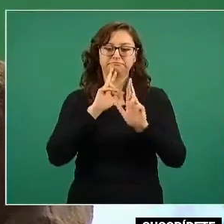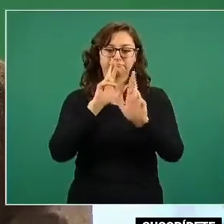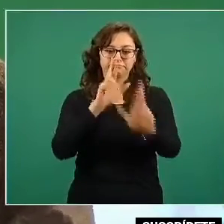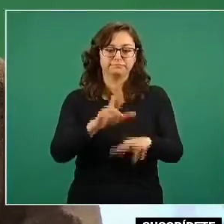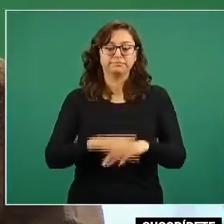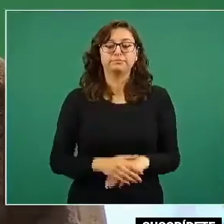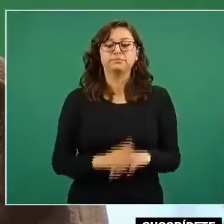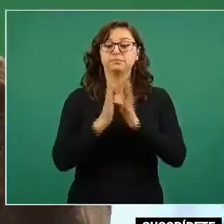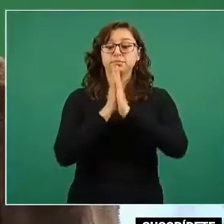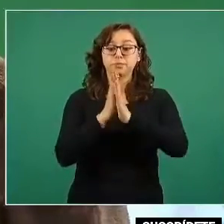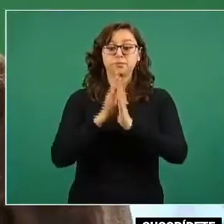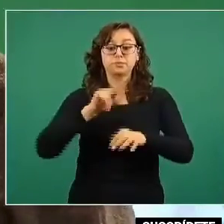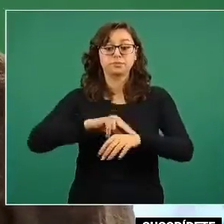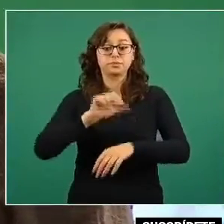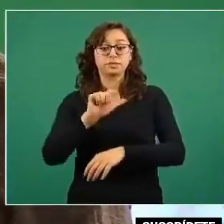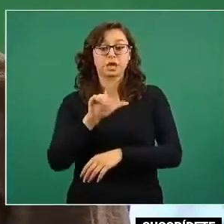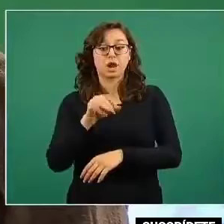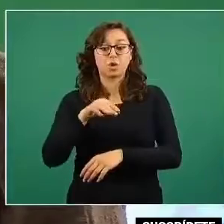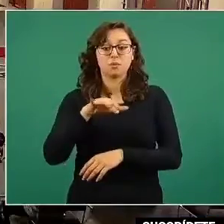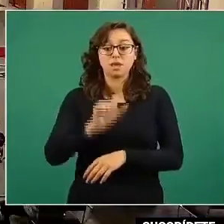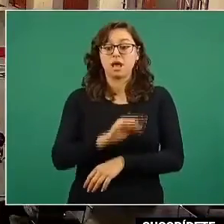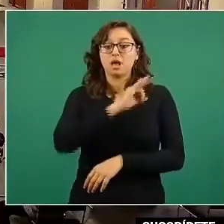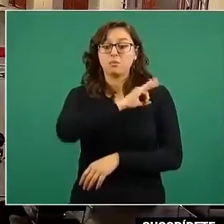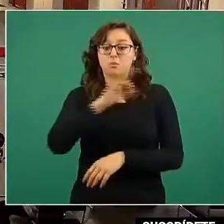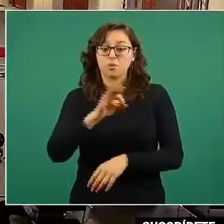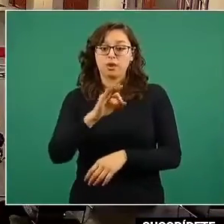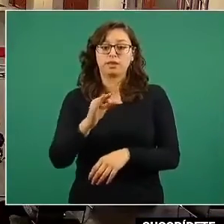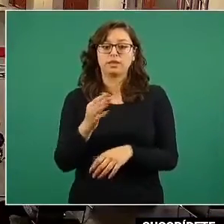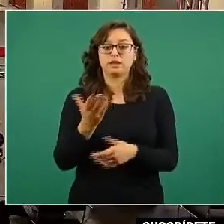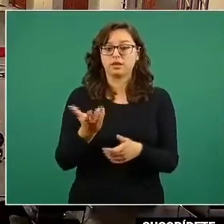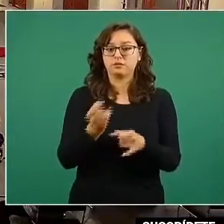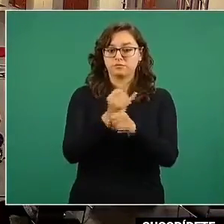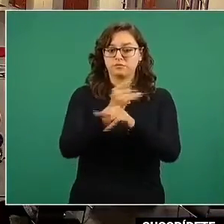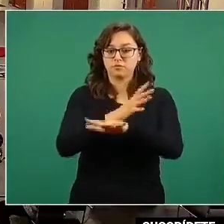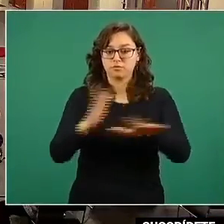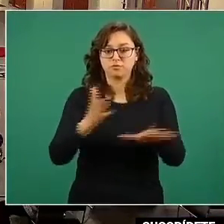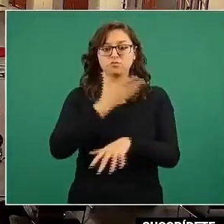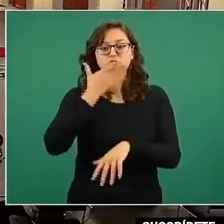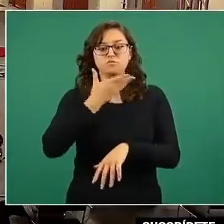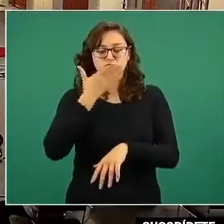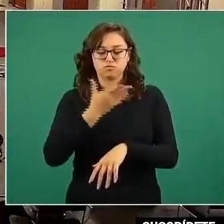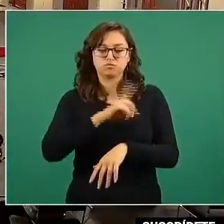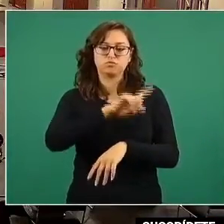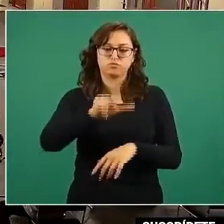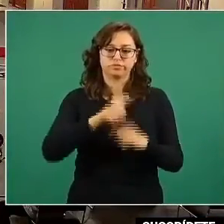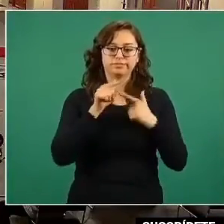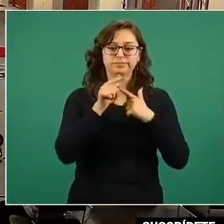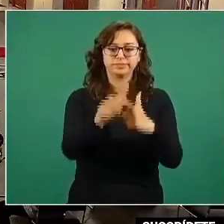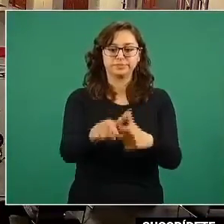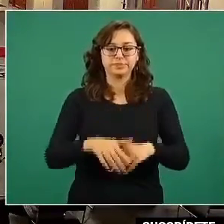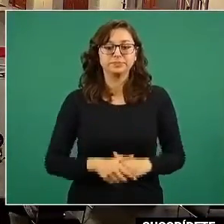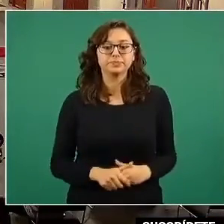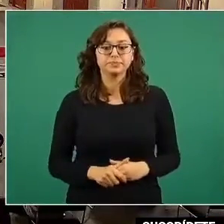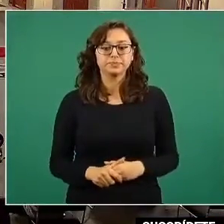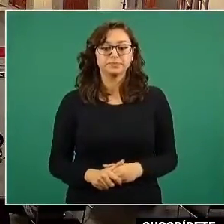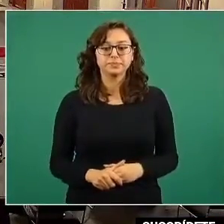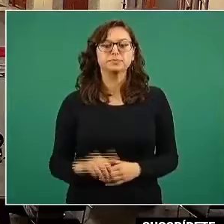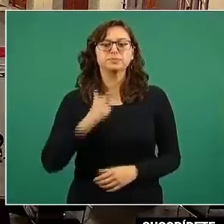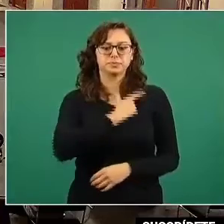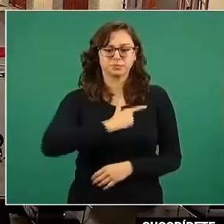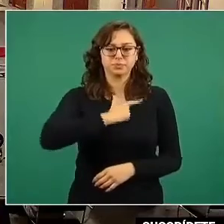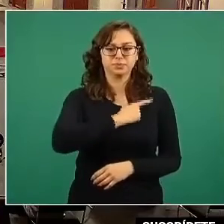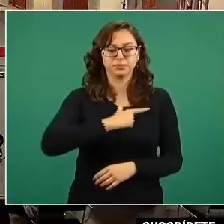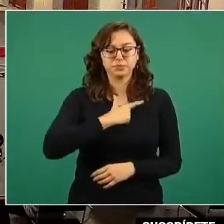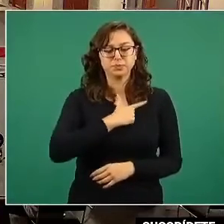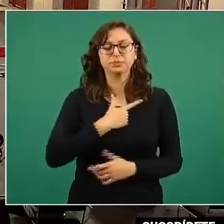Alomía si es tan amable de presentar la primera parte y continuamos. Con mucho gusto, señor secretario. Muy buenas noches también